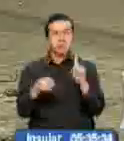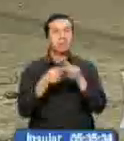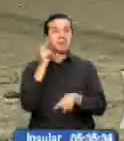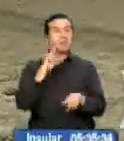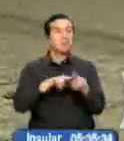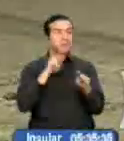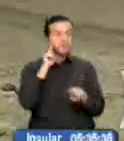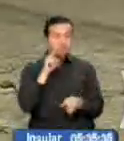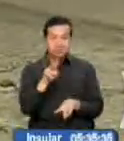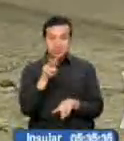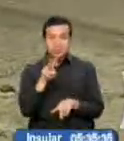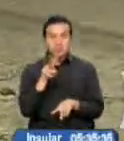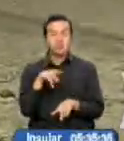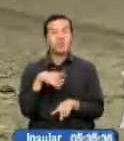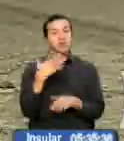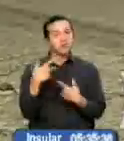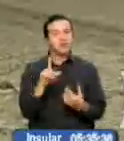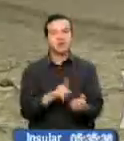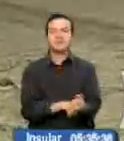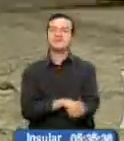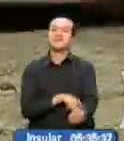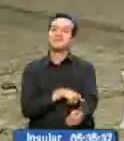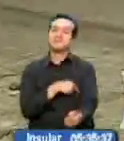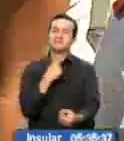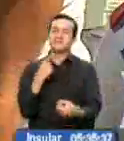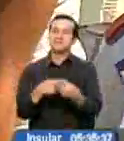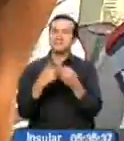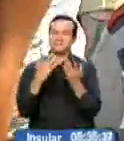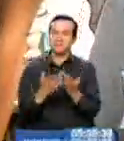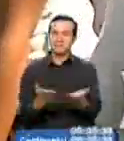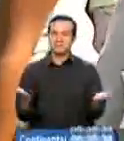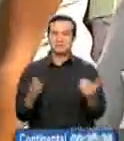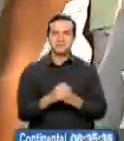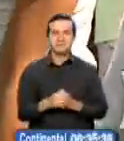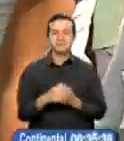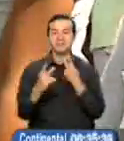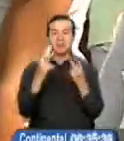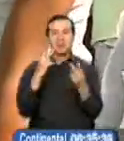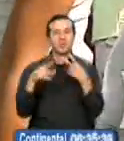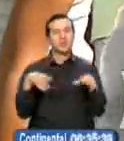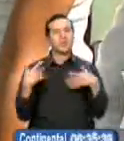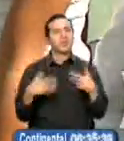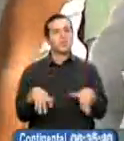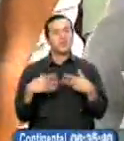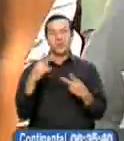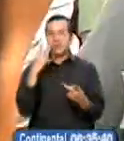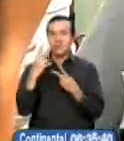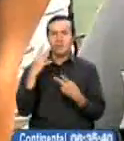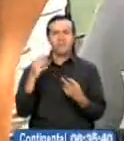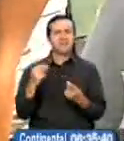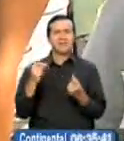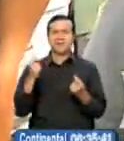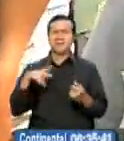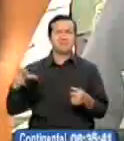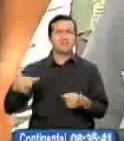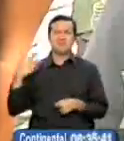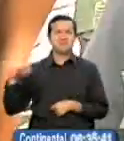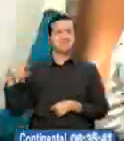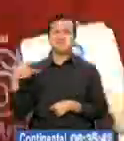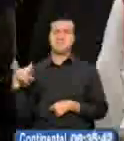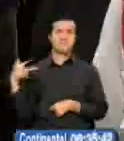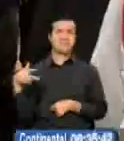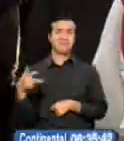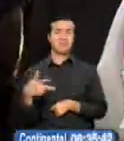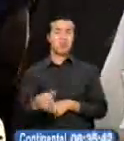vez la carrera, que es parte de la tradición de la quiteñidad. A mí me pareció increíble porque bajaban a máxima